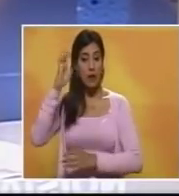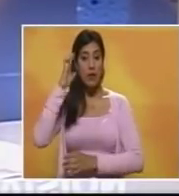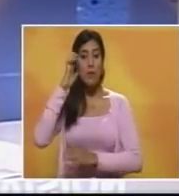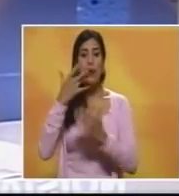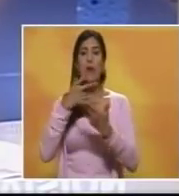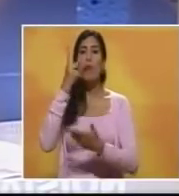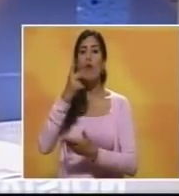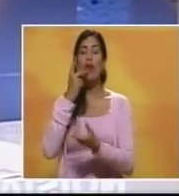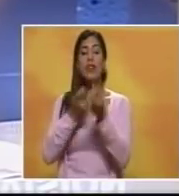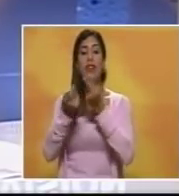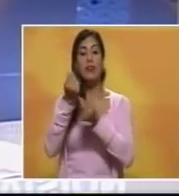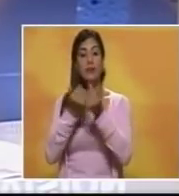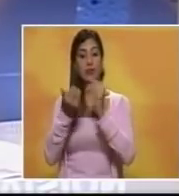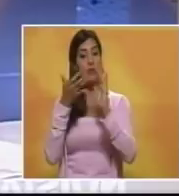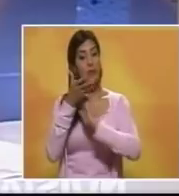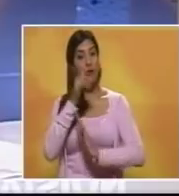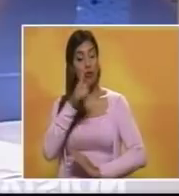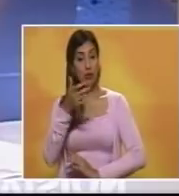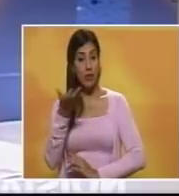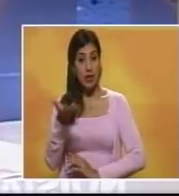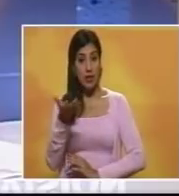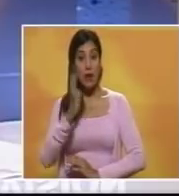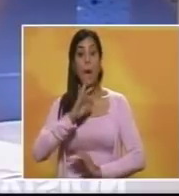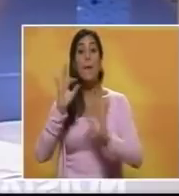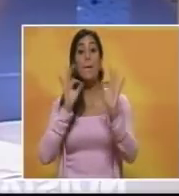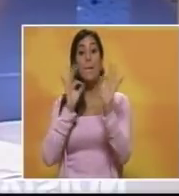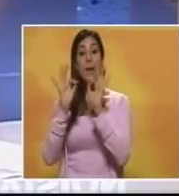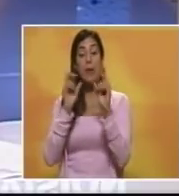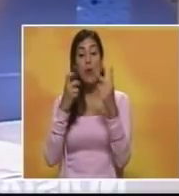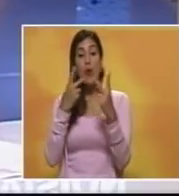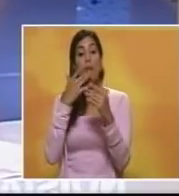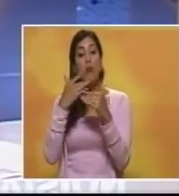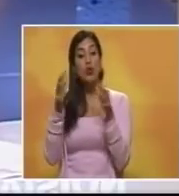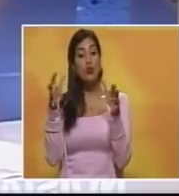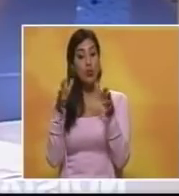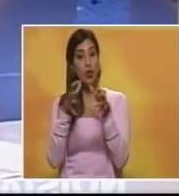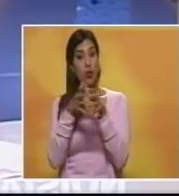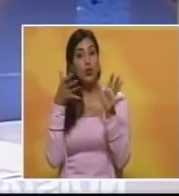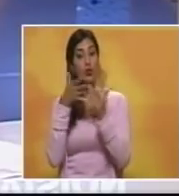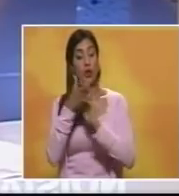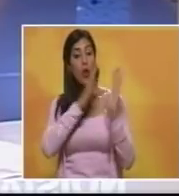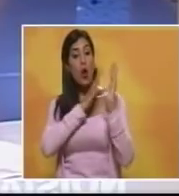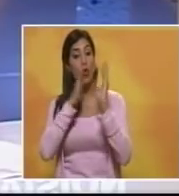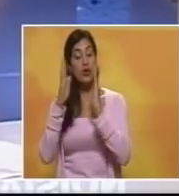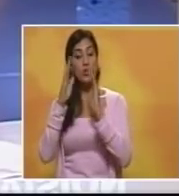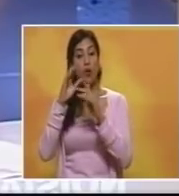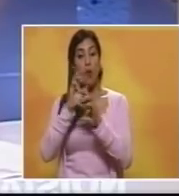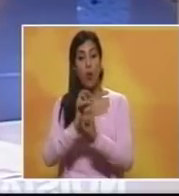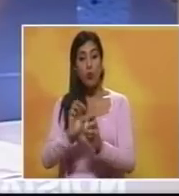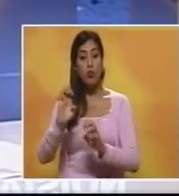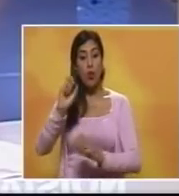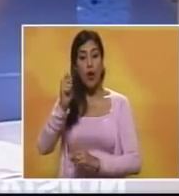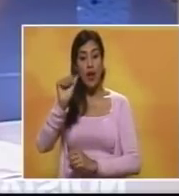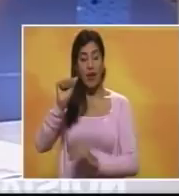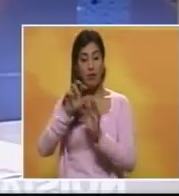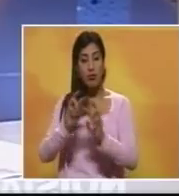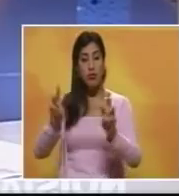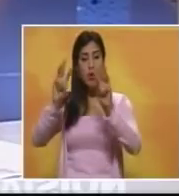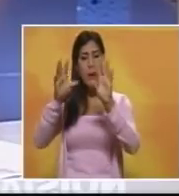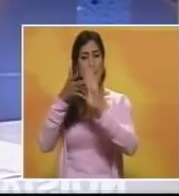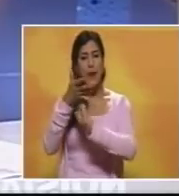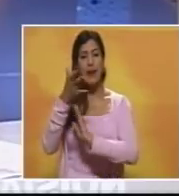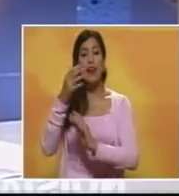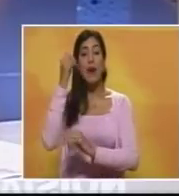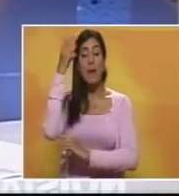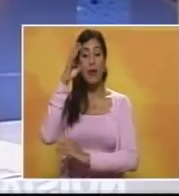la Política Exterior, Federica Mogherini, confirmó que prepara una próxima reunión con la Organización de Estados Americanos, OEA, después de que